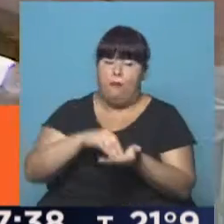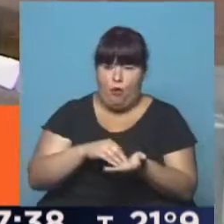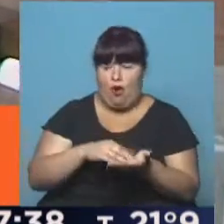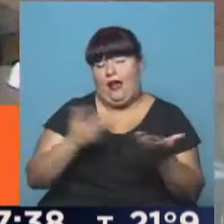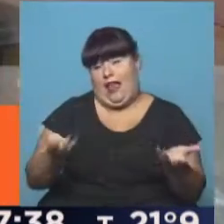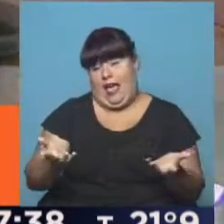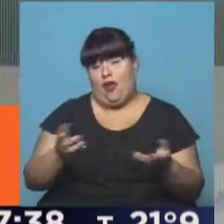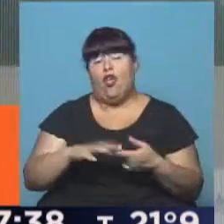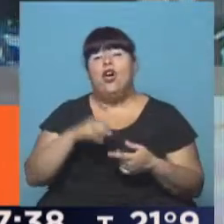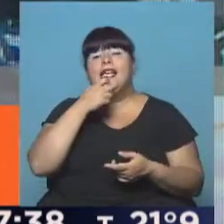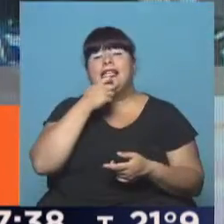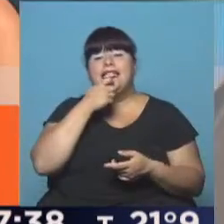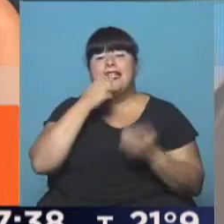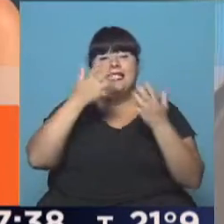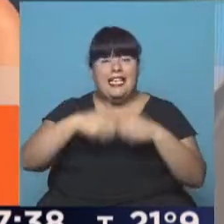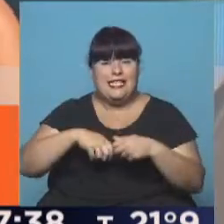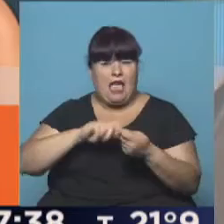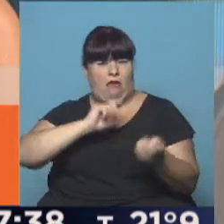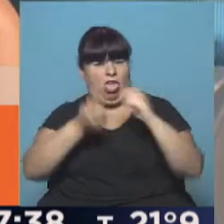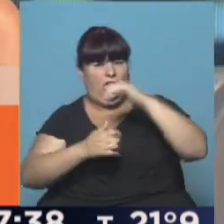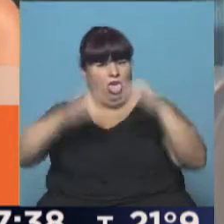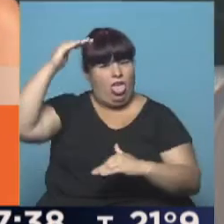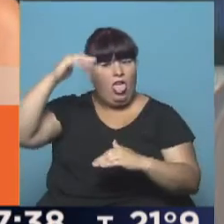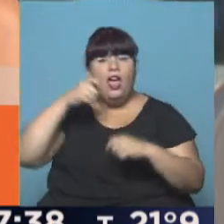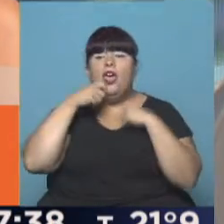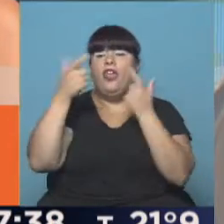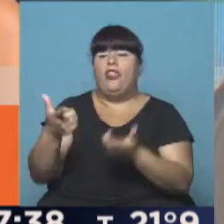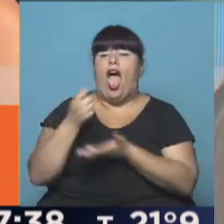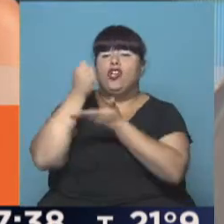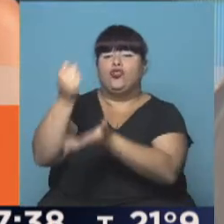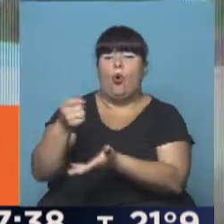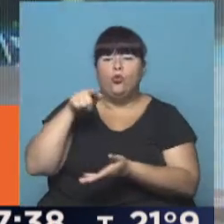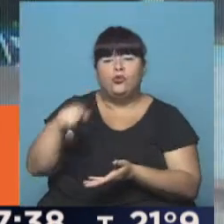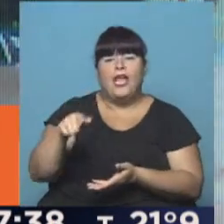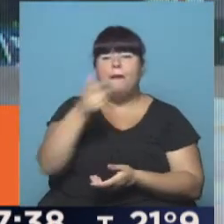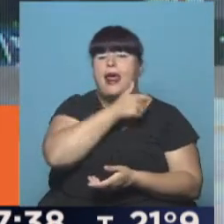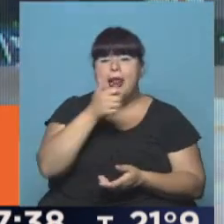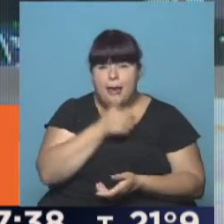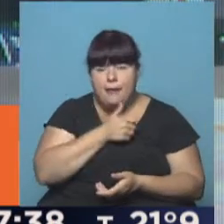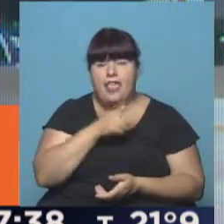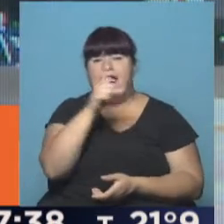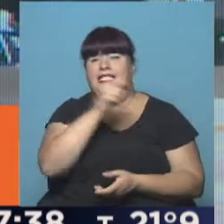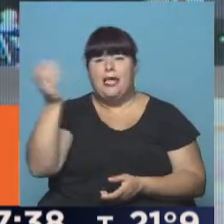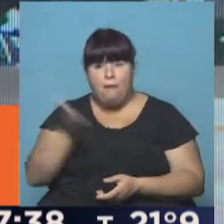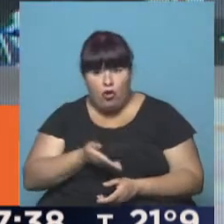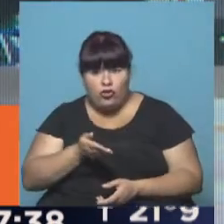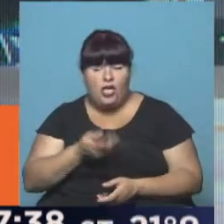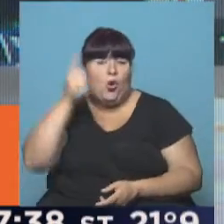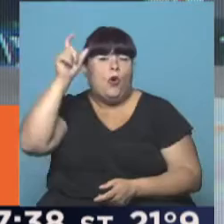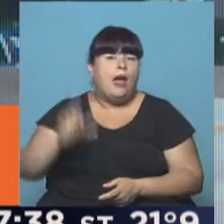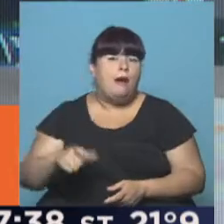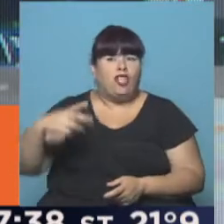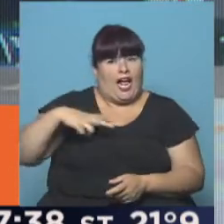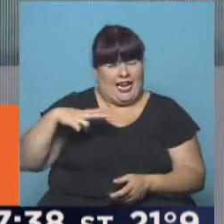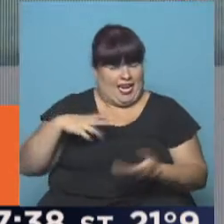porque obviamente si el sistema fue tan distorsionado que le daba un subsidio social para medicamentos al 100% a alguien que tenía un